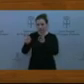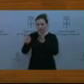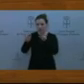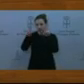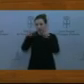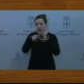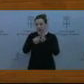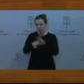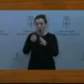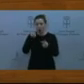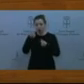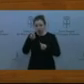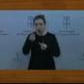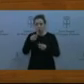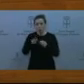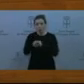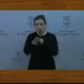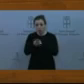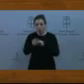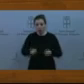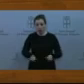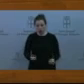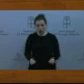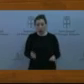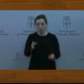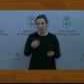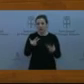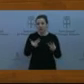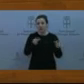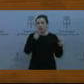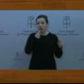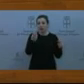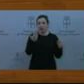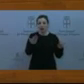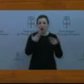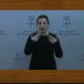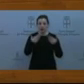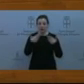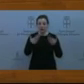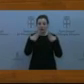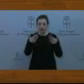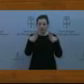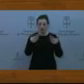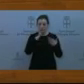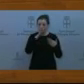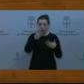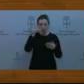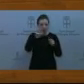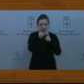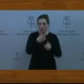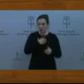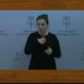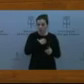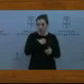ecológica y finalizo con los agradecimientos, como no podía ser, creo, de otra manera. Ya lo decía la consejera, han